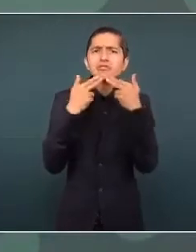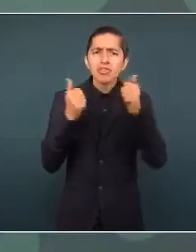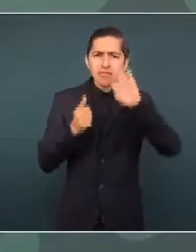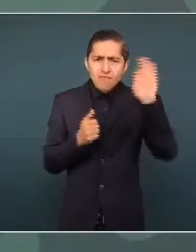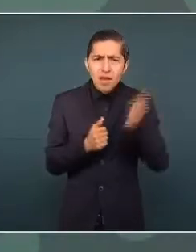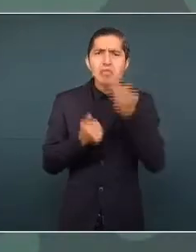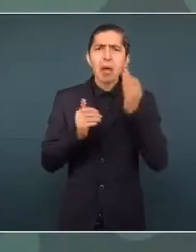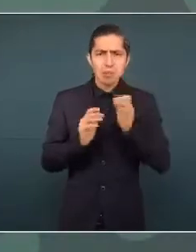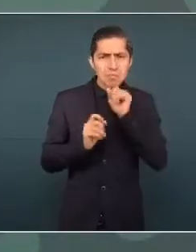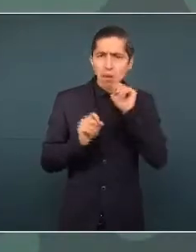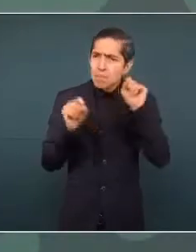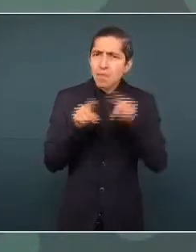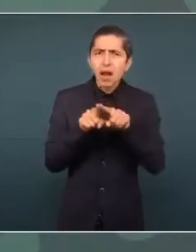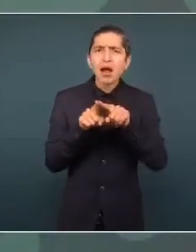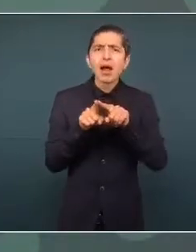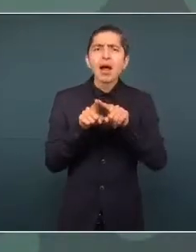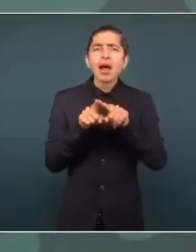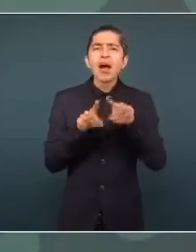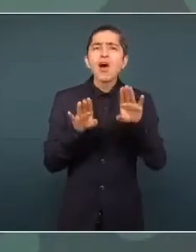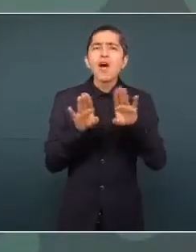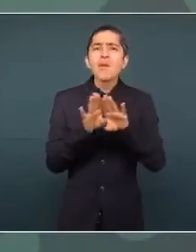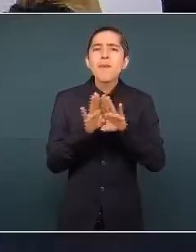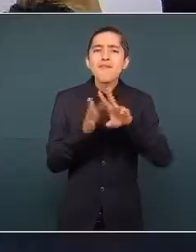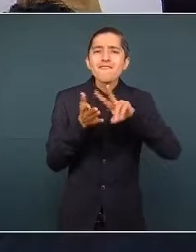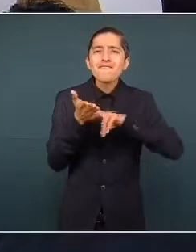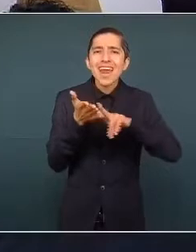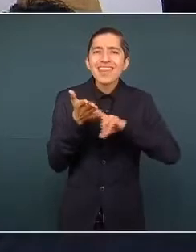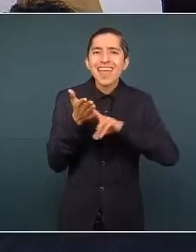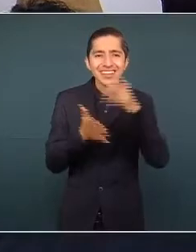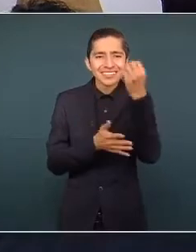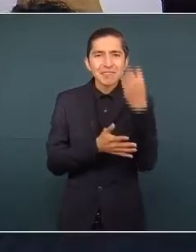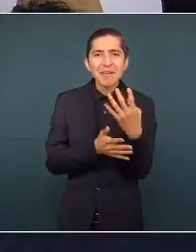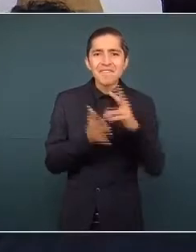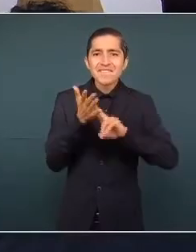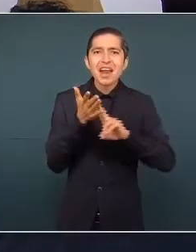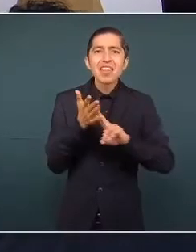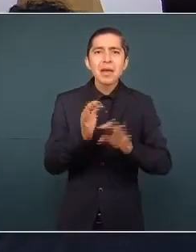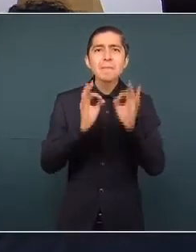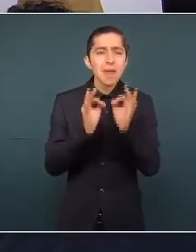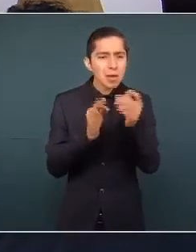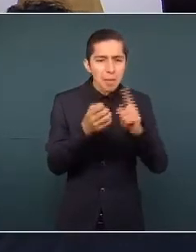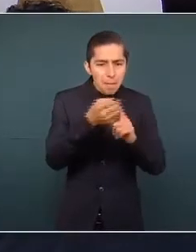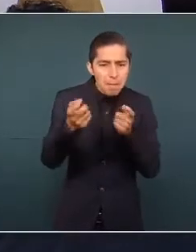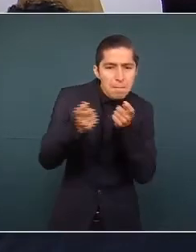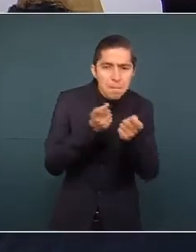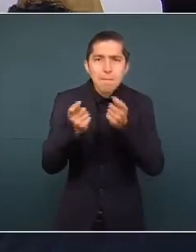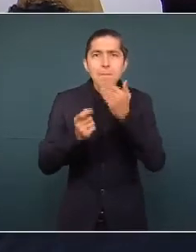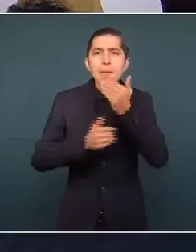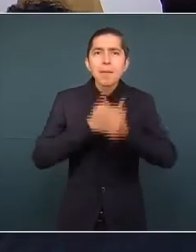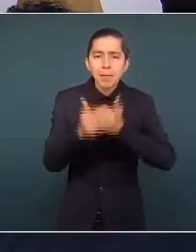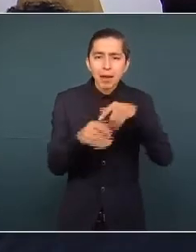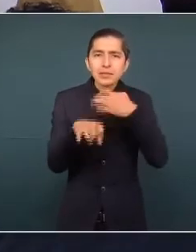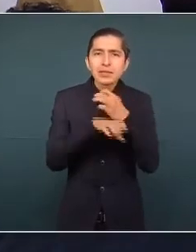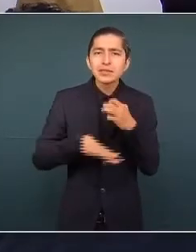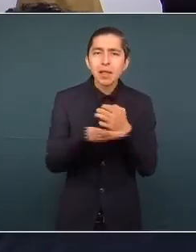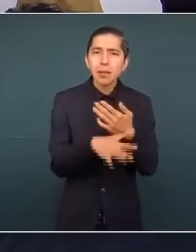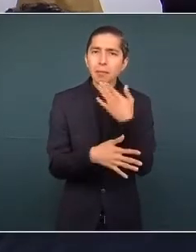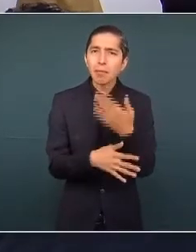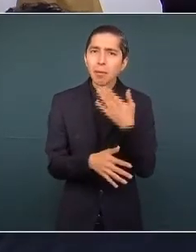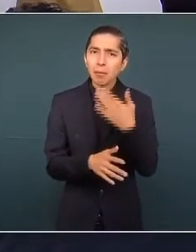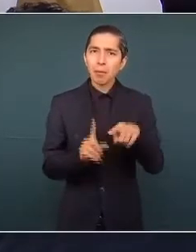tiene ubicado en semáforo verde por el manejo adecuado de las finanzas del Estado.